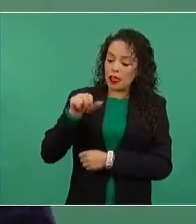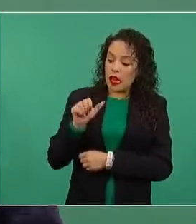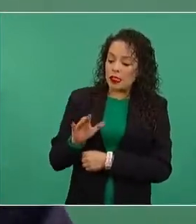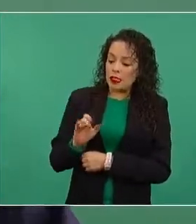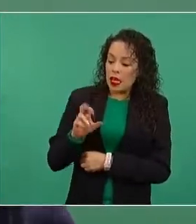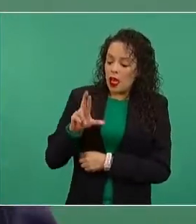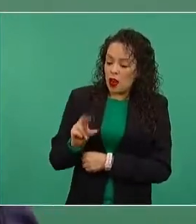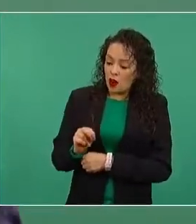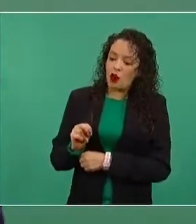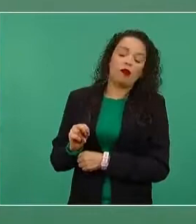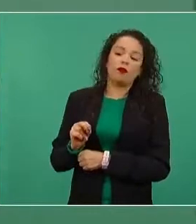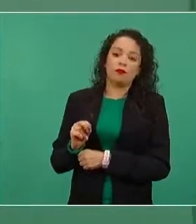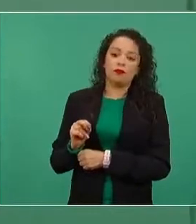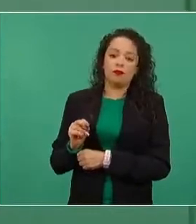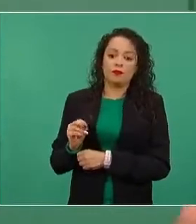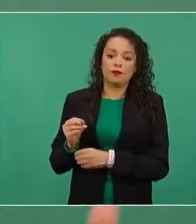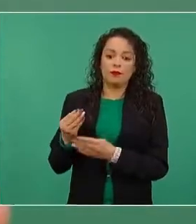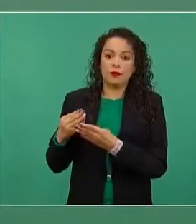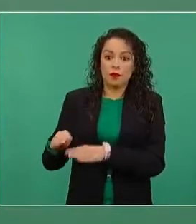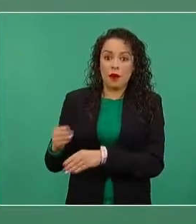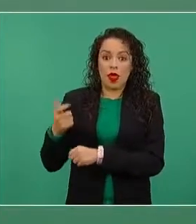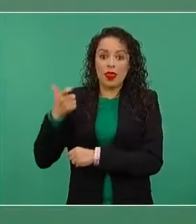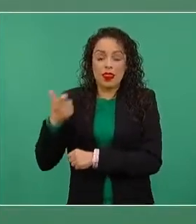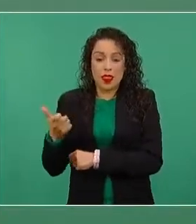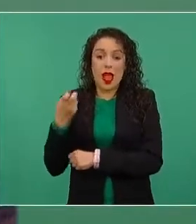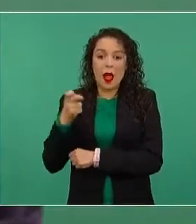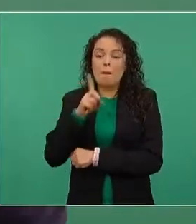y el que ganó una ronda,